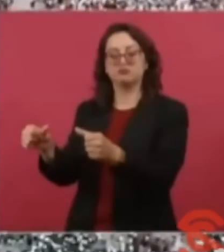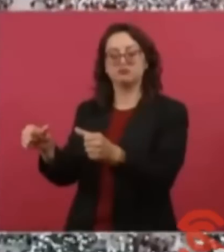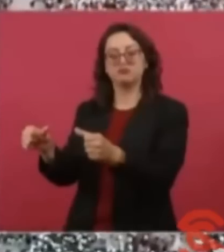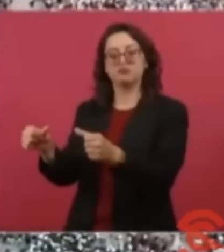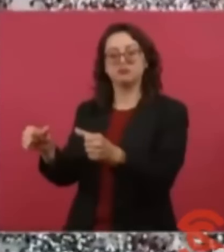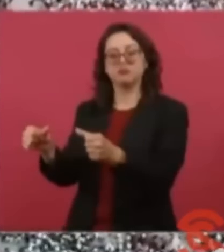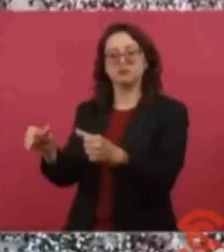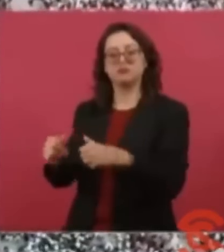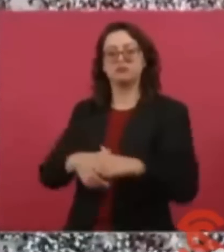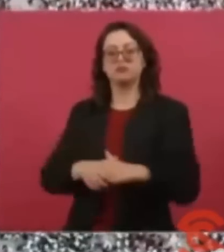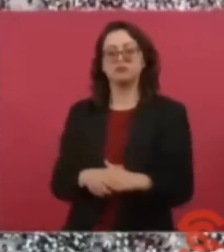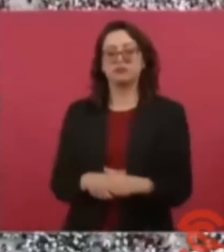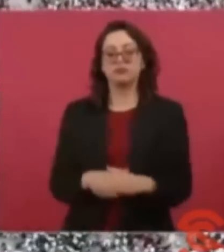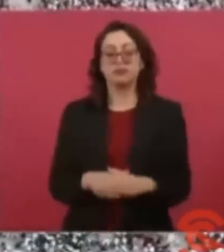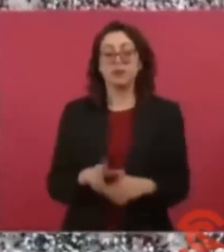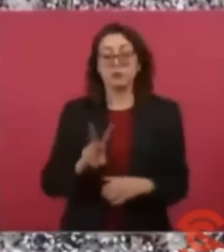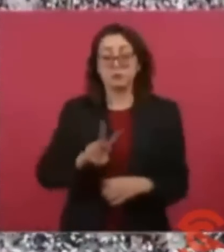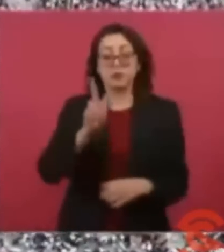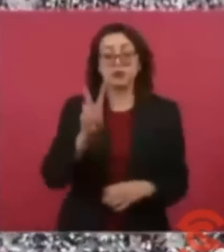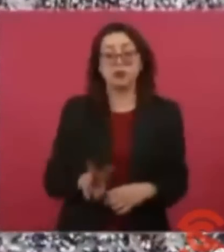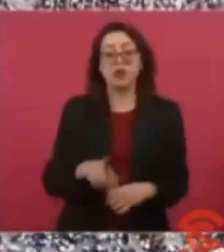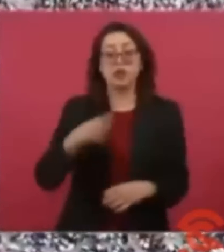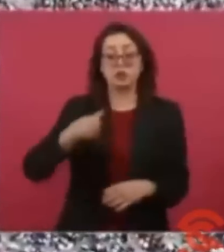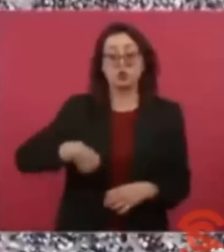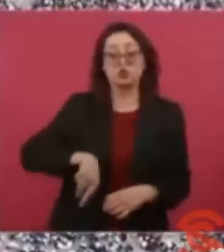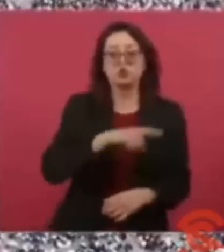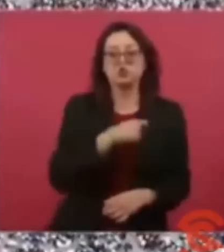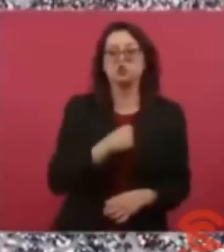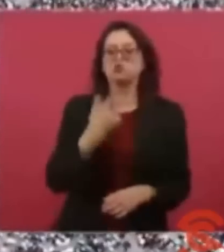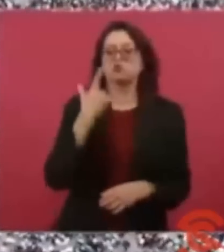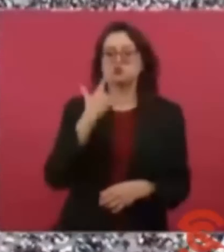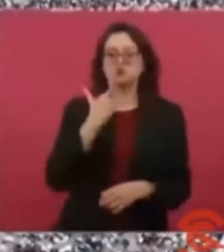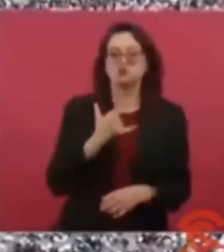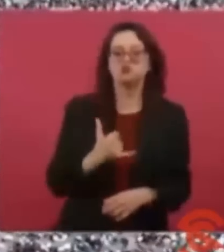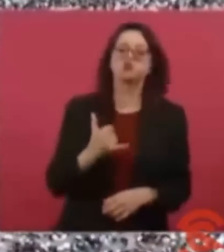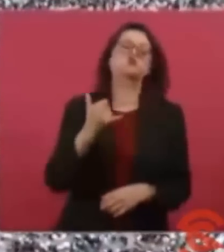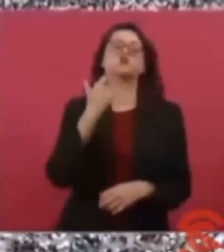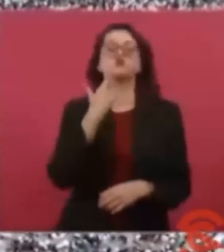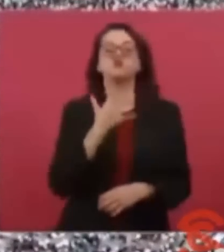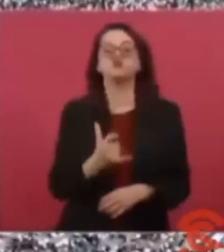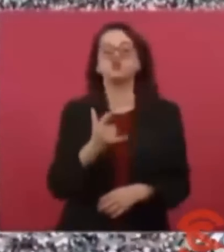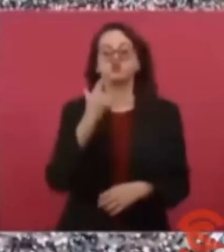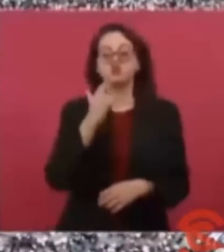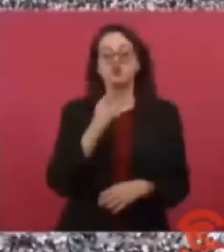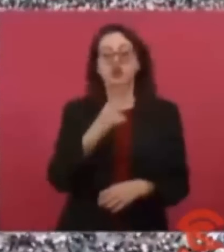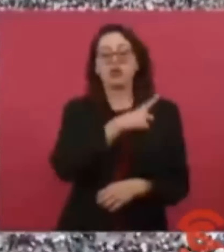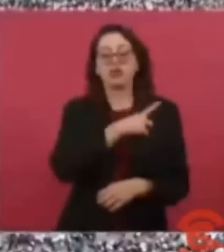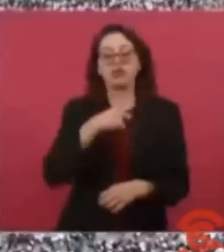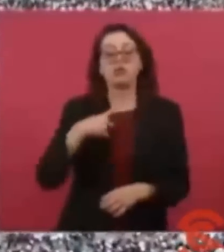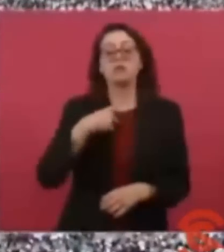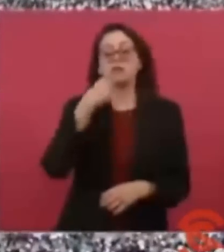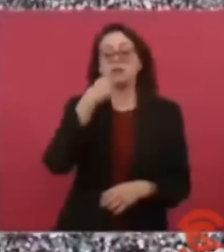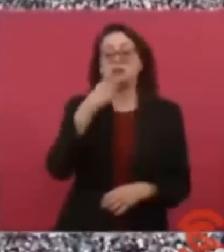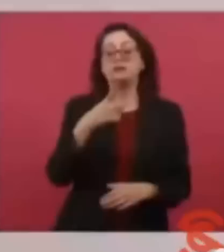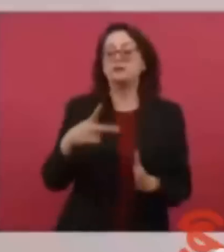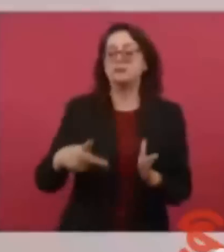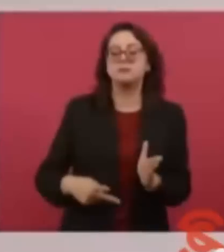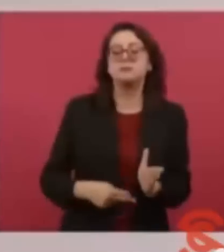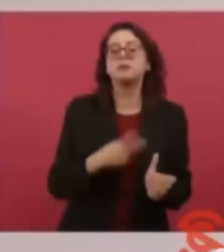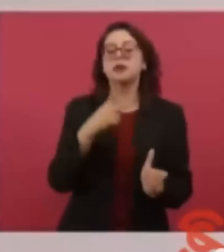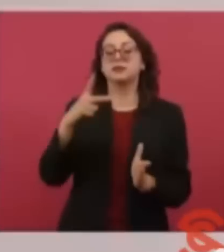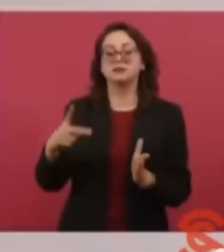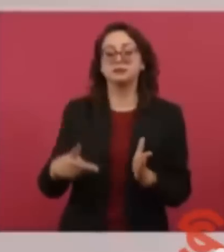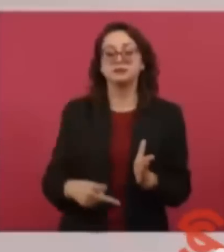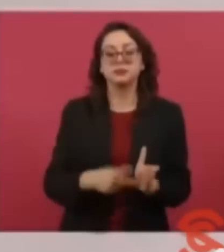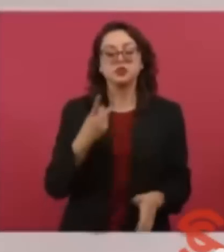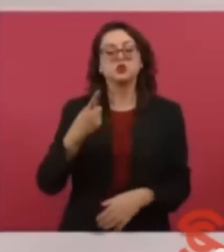Es oportuno repetir que este fraterno ideal